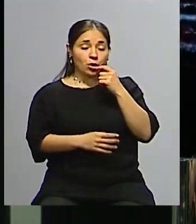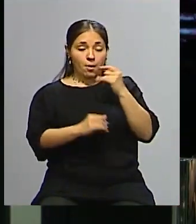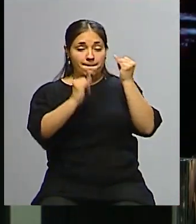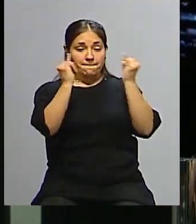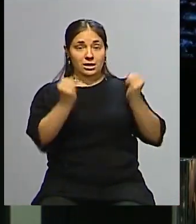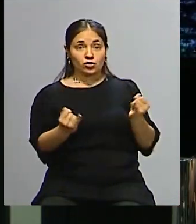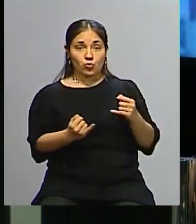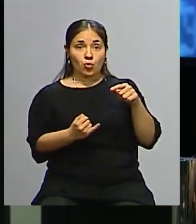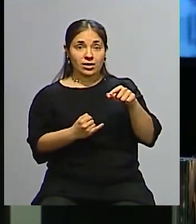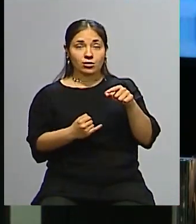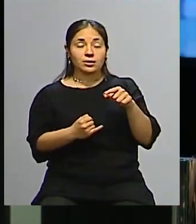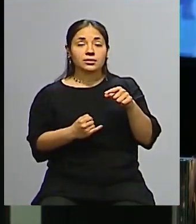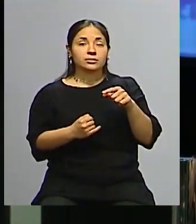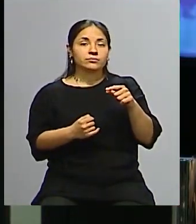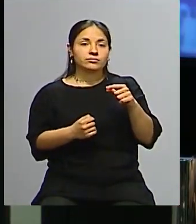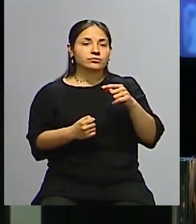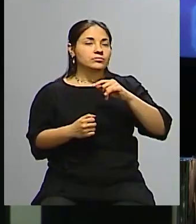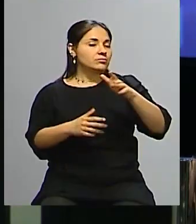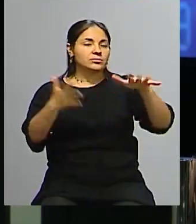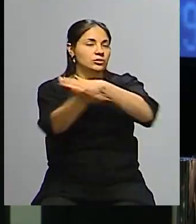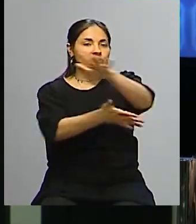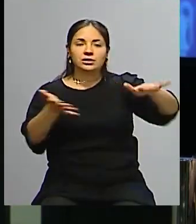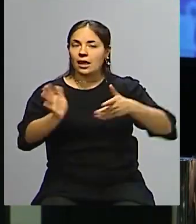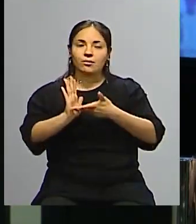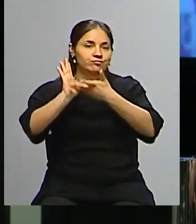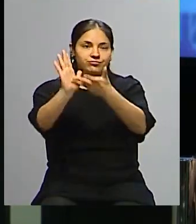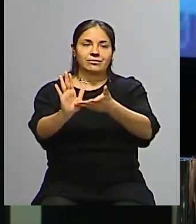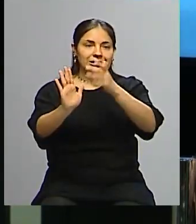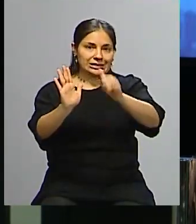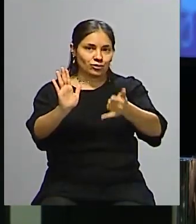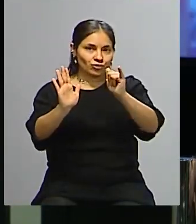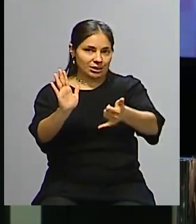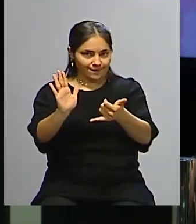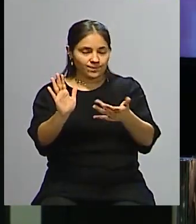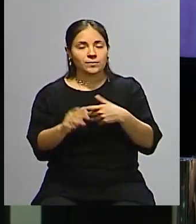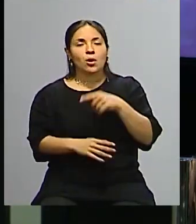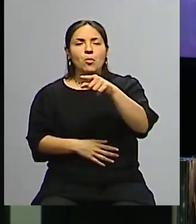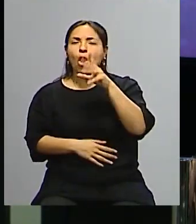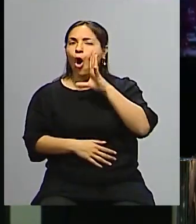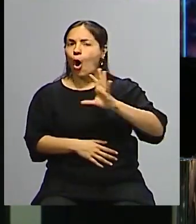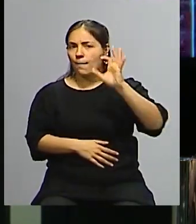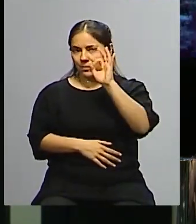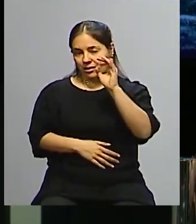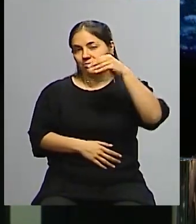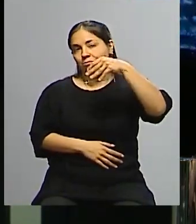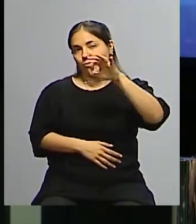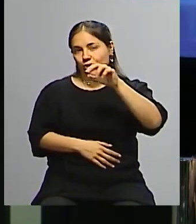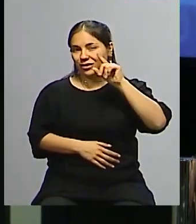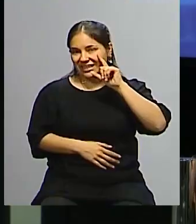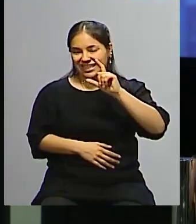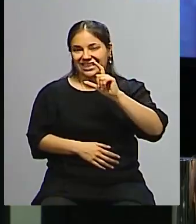estar disponible, ¿no?, para los ciudadanos. ¿Qué opinas vos, ¿no?, Mónica González, respecto